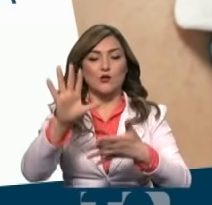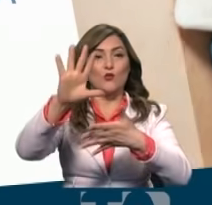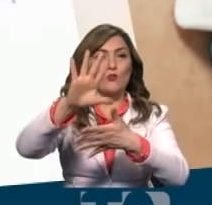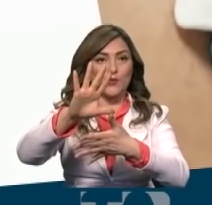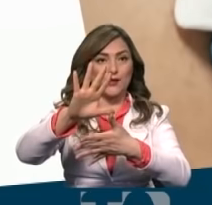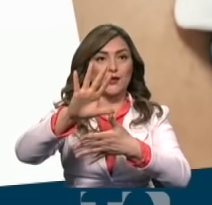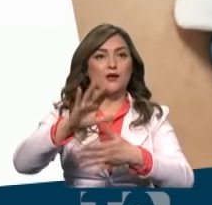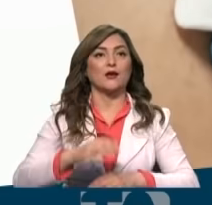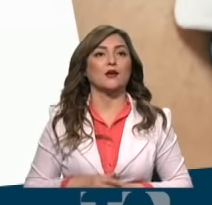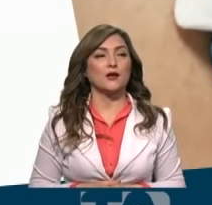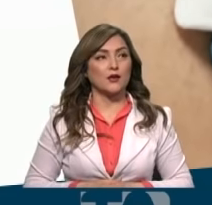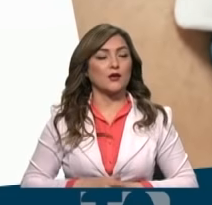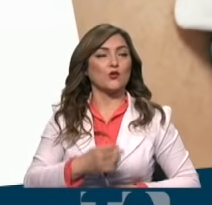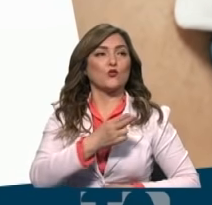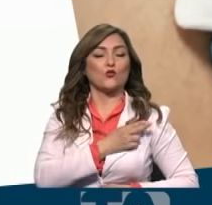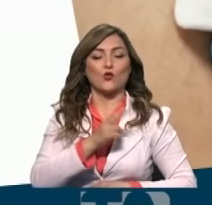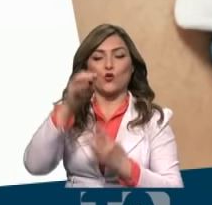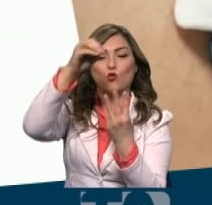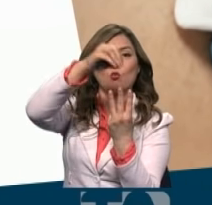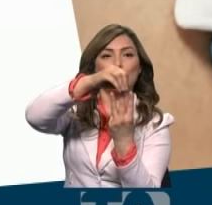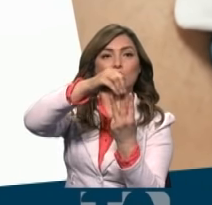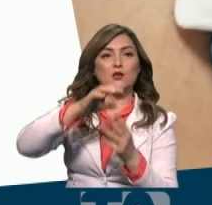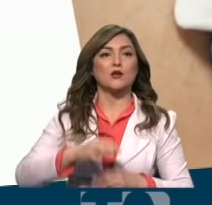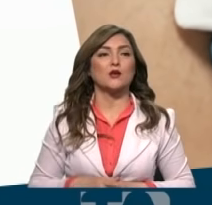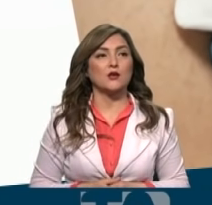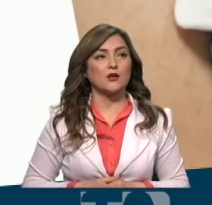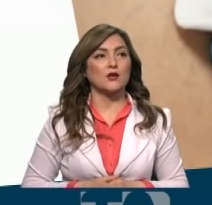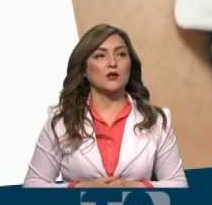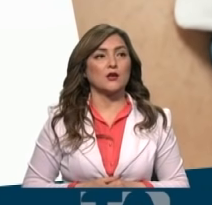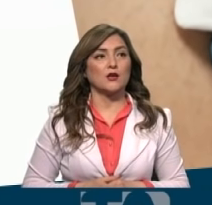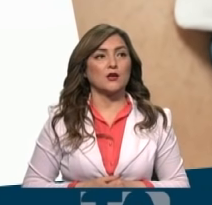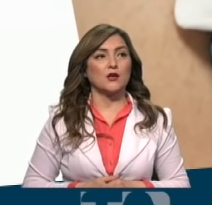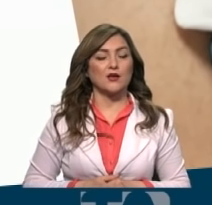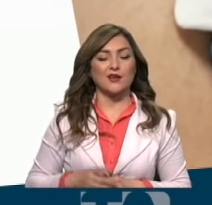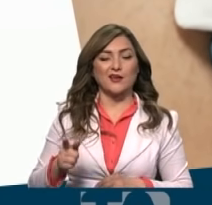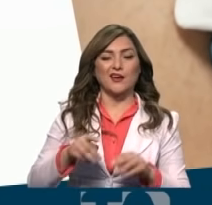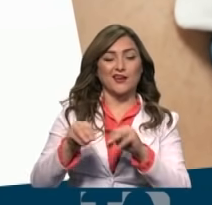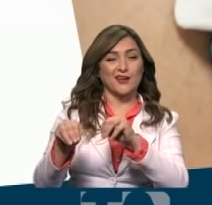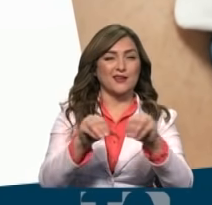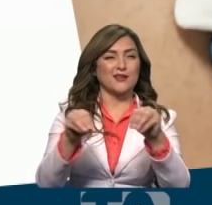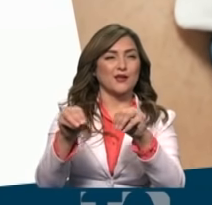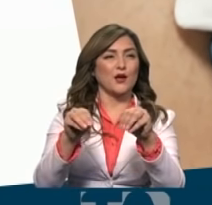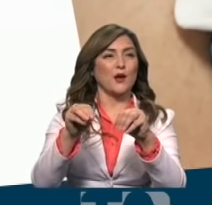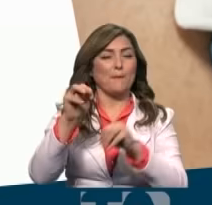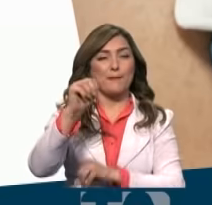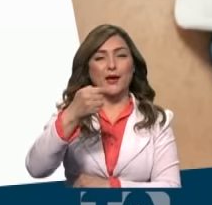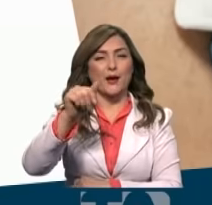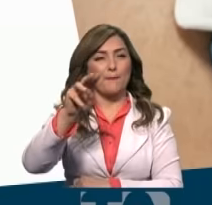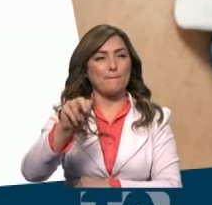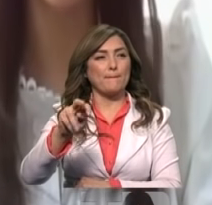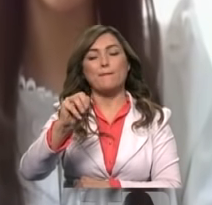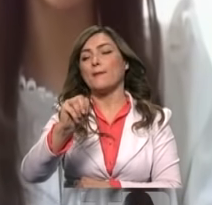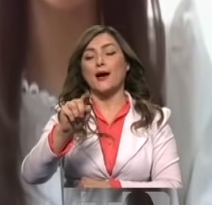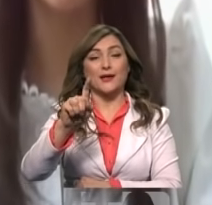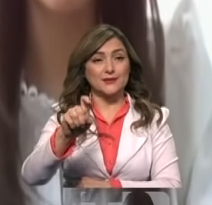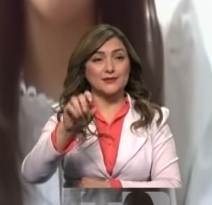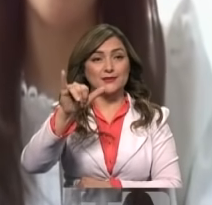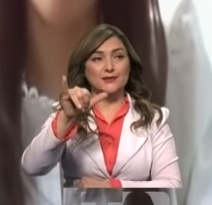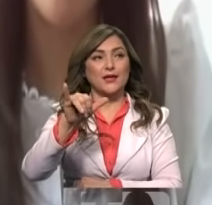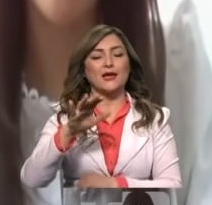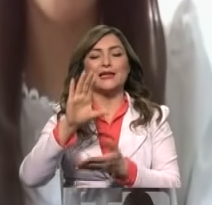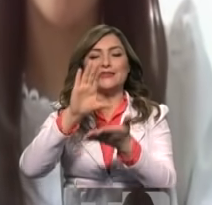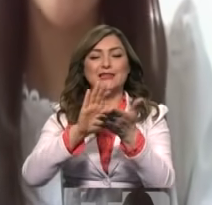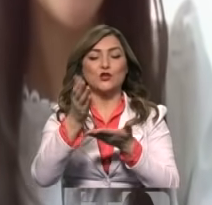sede Granados, Universidad UTE sede Rumipamba, Megamaxi en la Avenida 6 de Diciembre y en el Portal Shopping de Carapungo. Para el